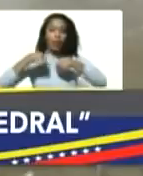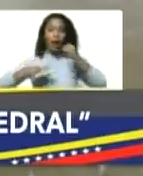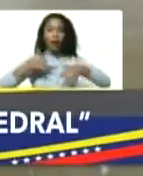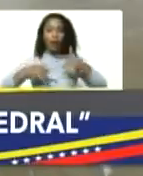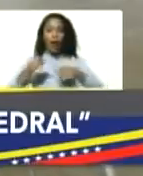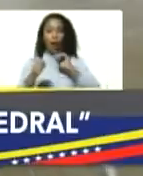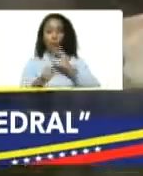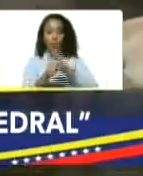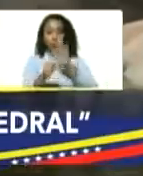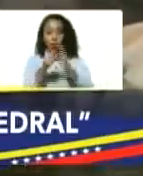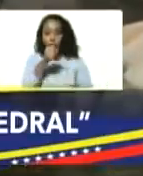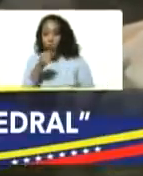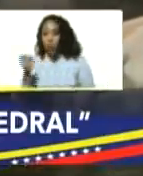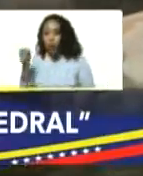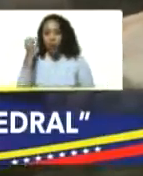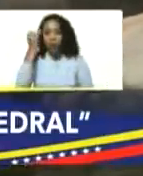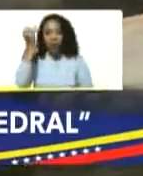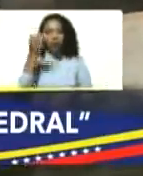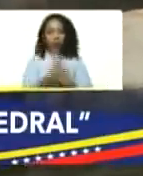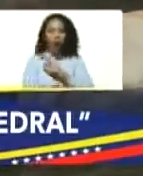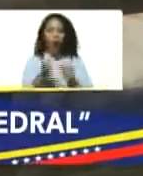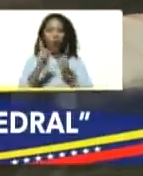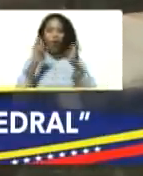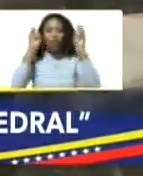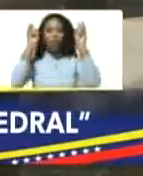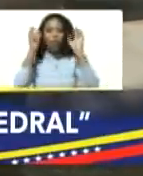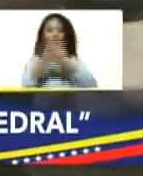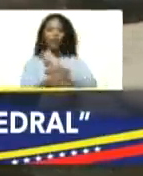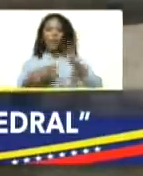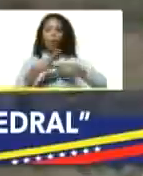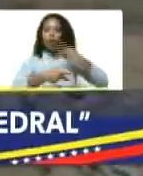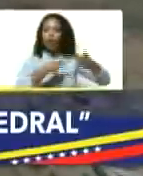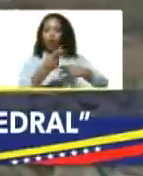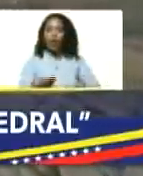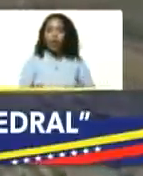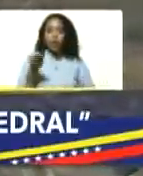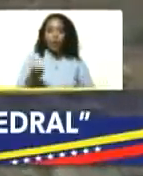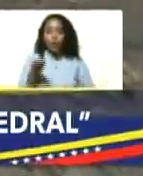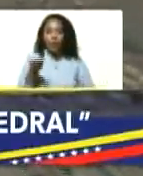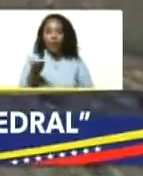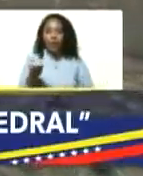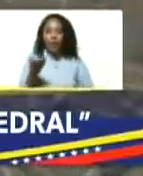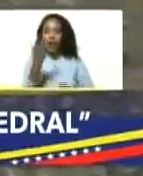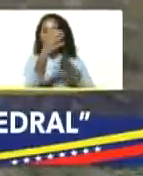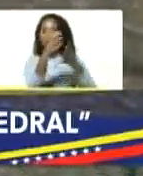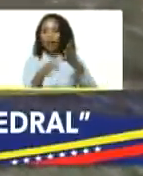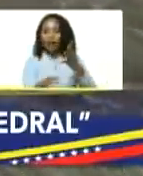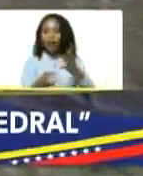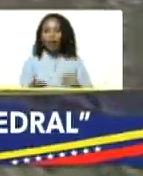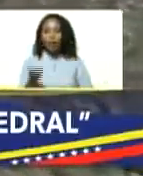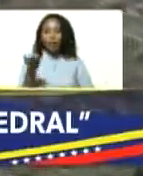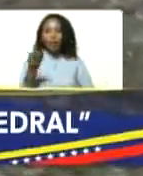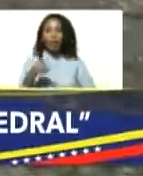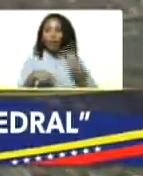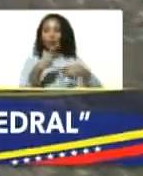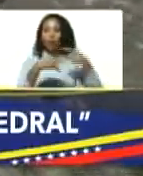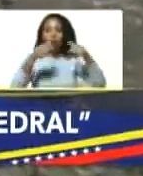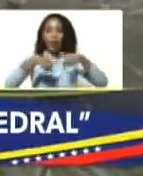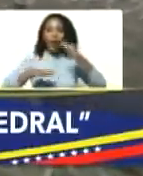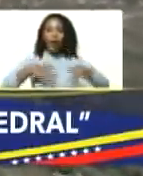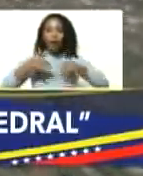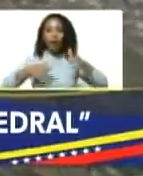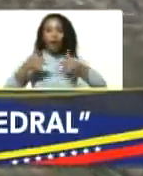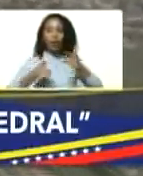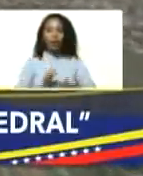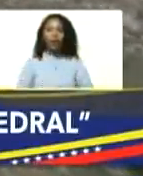la palabra para que aporte algunos elementos productivos importantes características importantes productivas de este acto